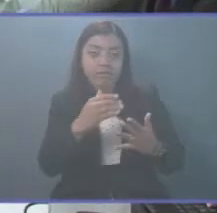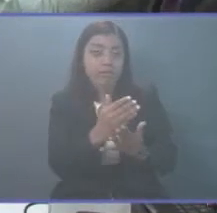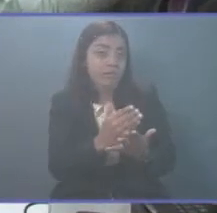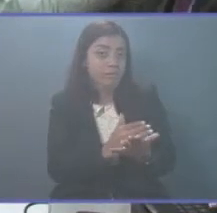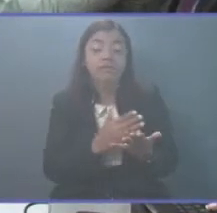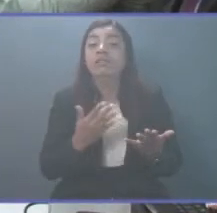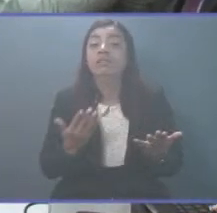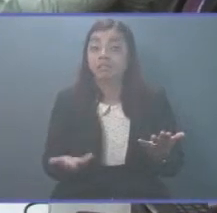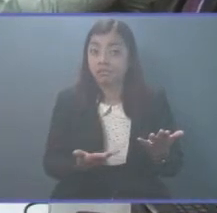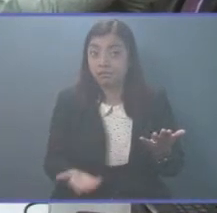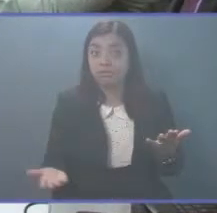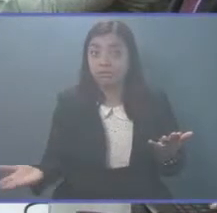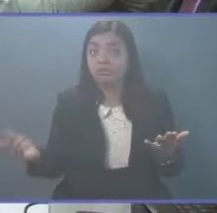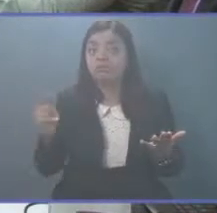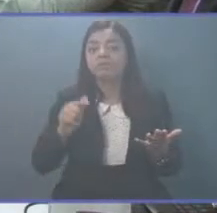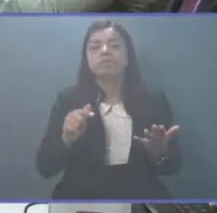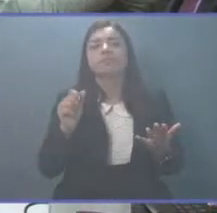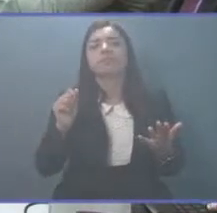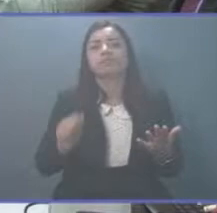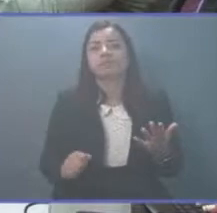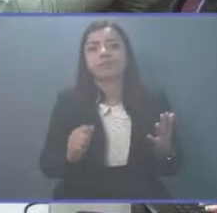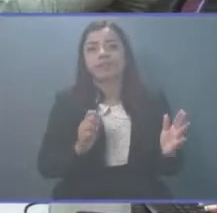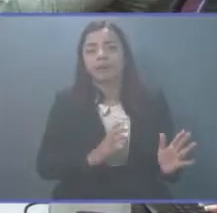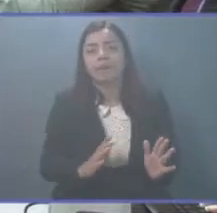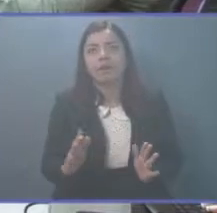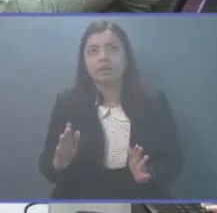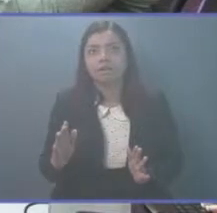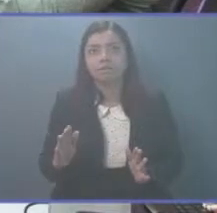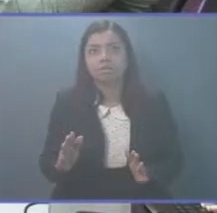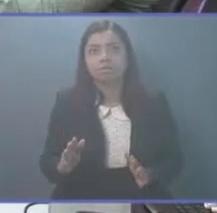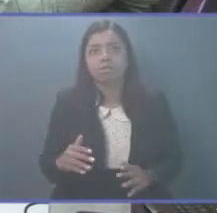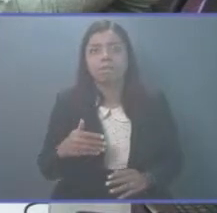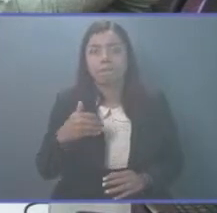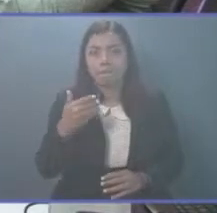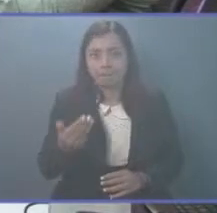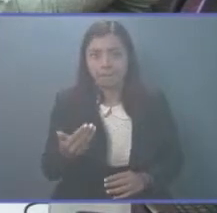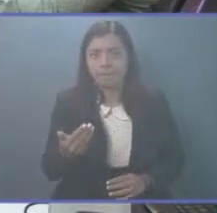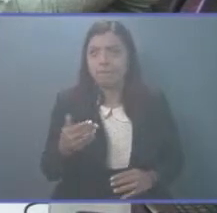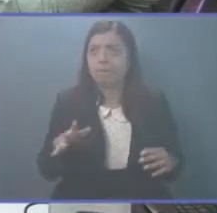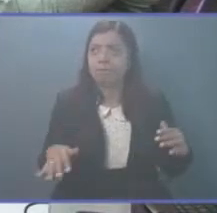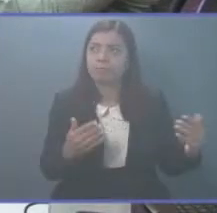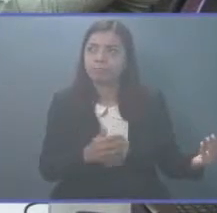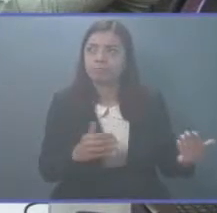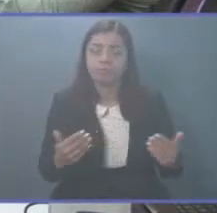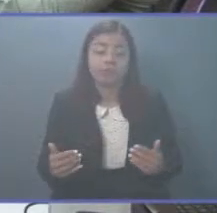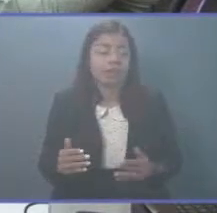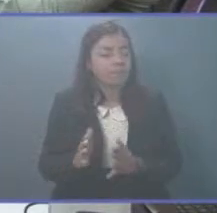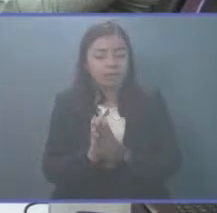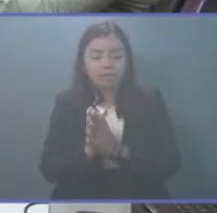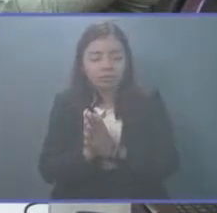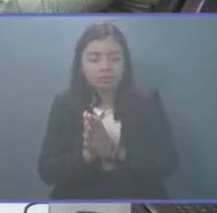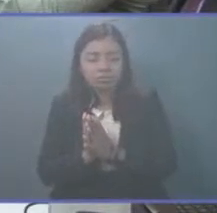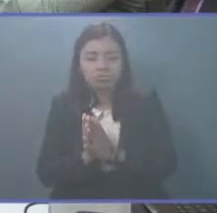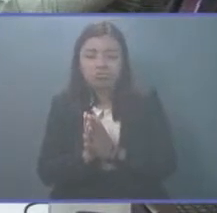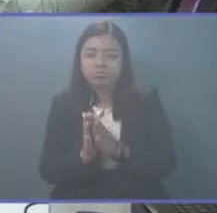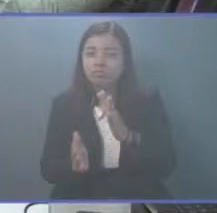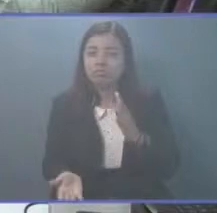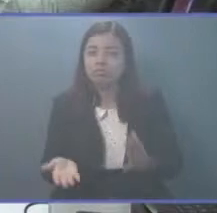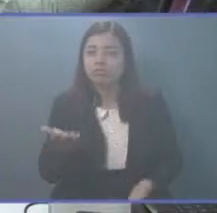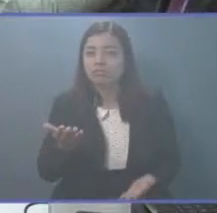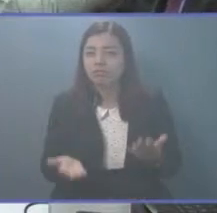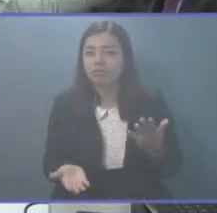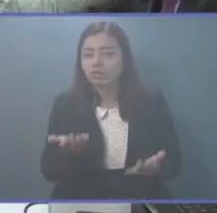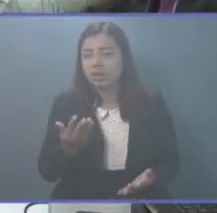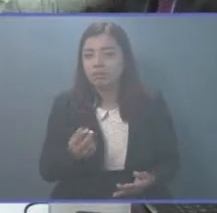destinados en su orden a las siguientes actividades, quizás. ¿Perdón? Quizás solo